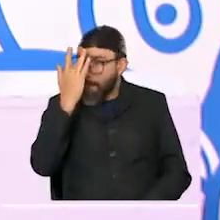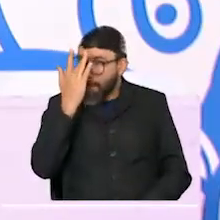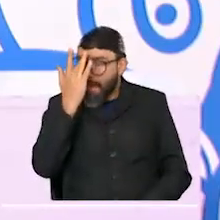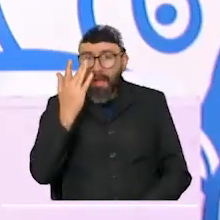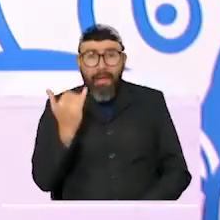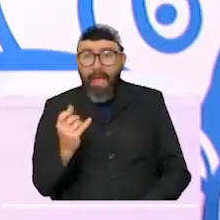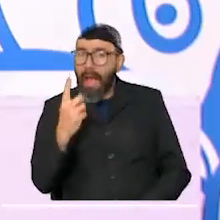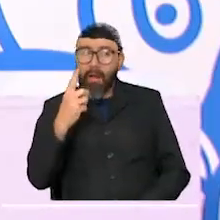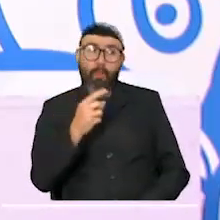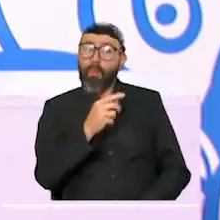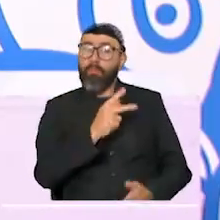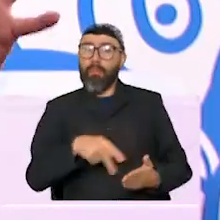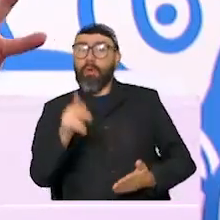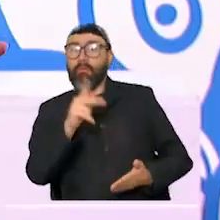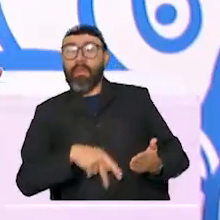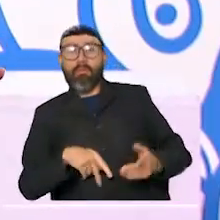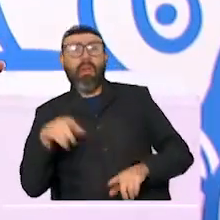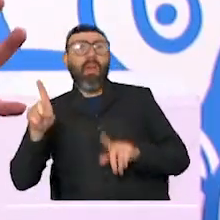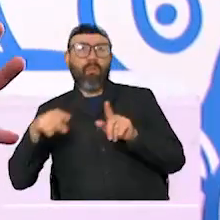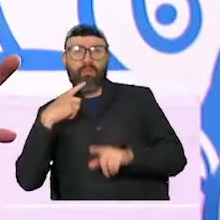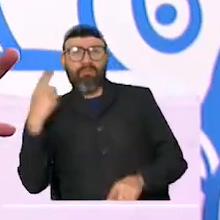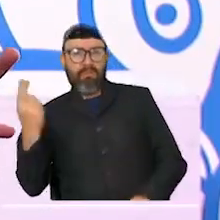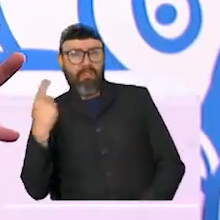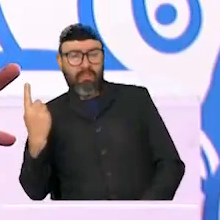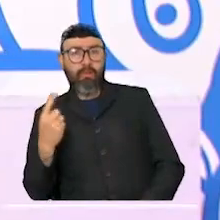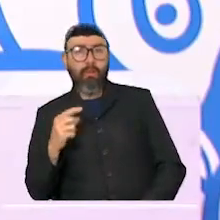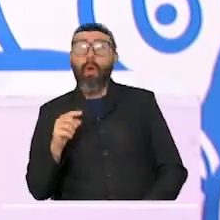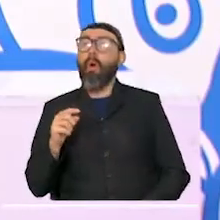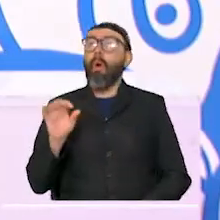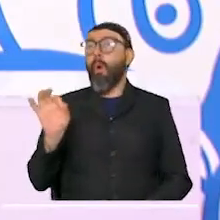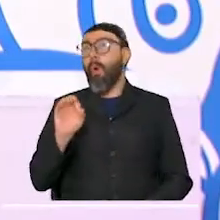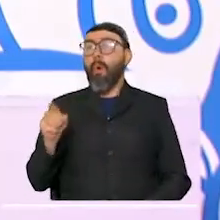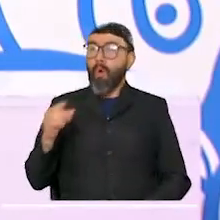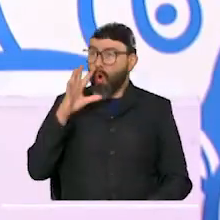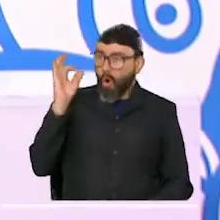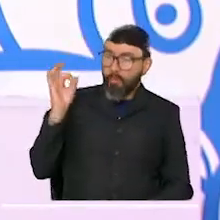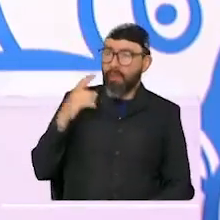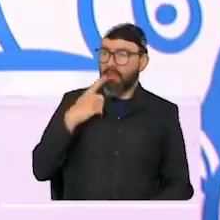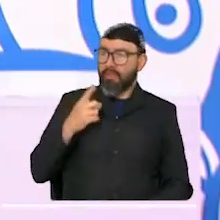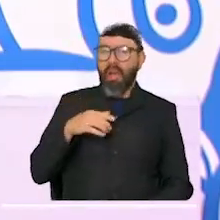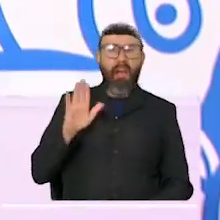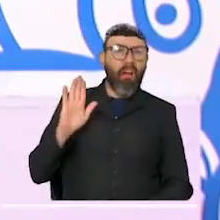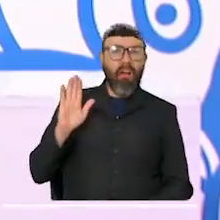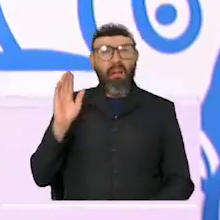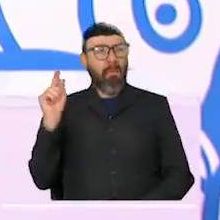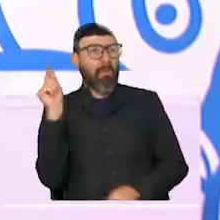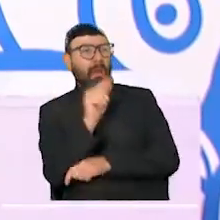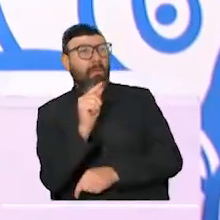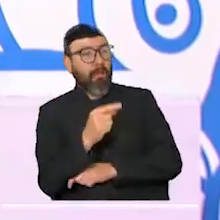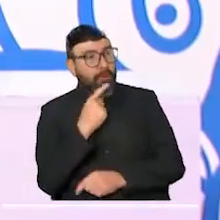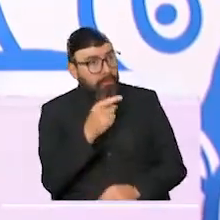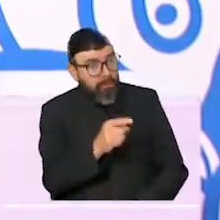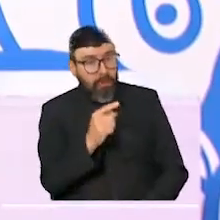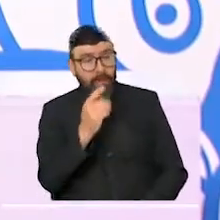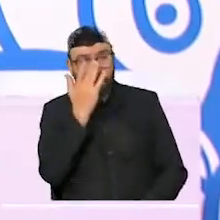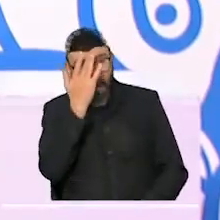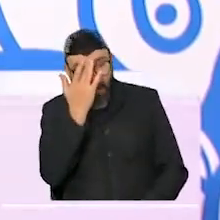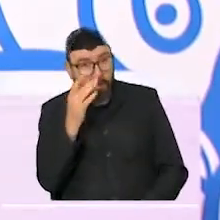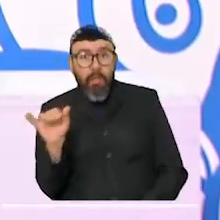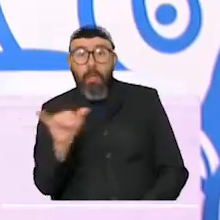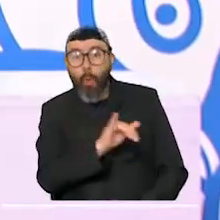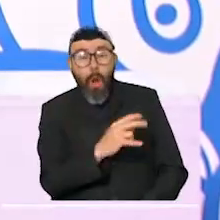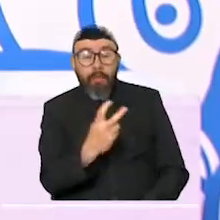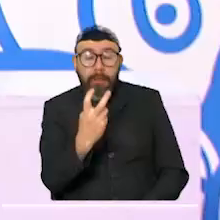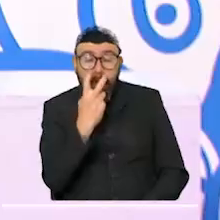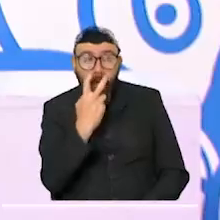prohibido no y algo más relacionado con los hombres y siempre se escucha si te masturbas te vuelves ciego y